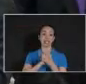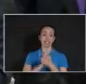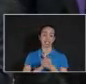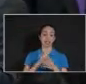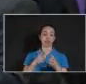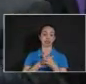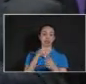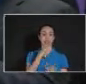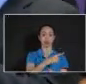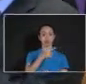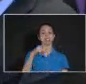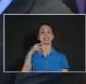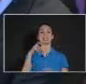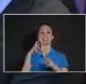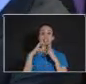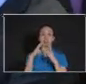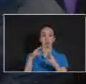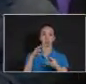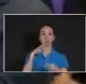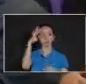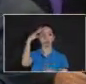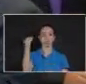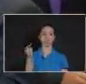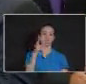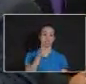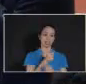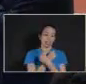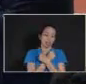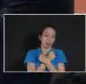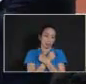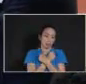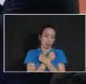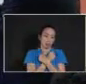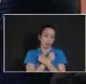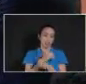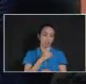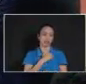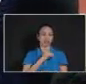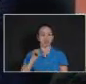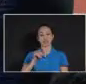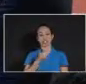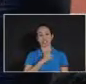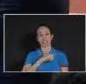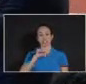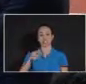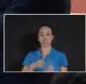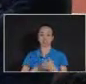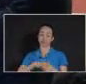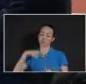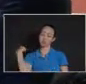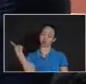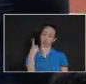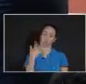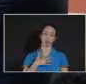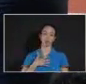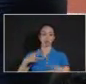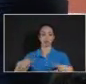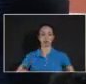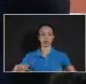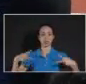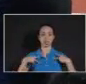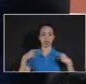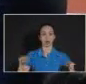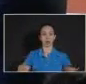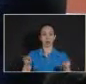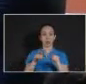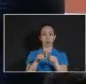amo. Te amo y quiero que pases el resto de mi vida junto a mí,